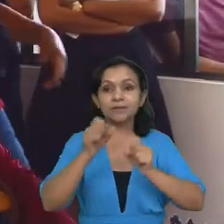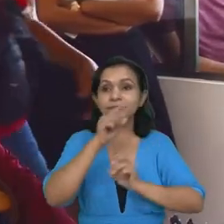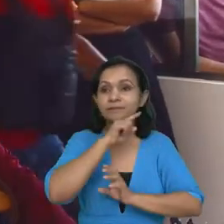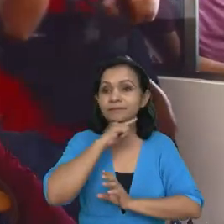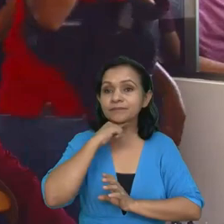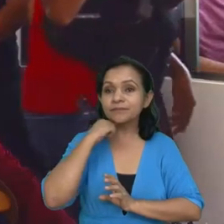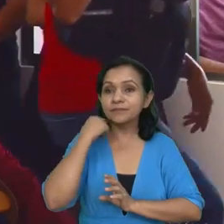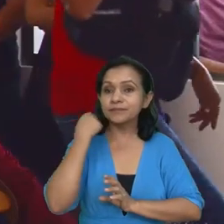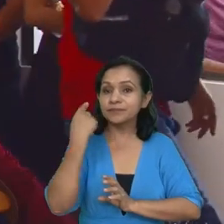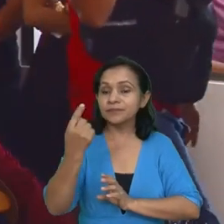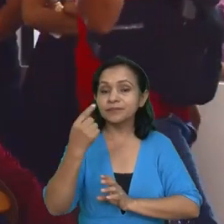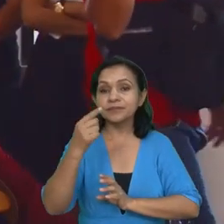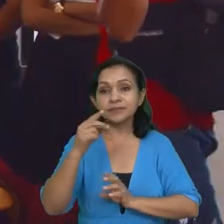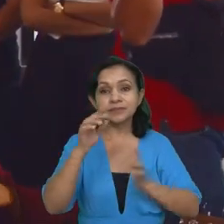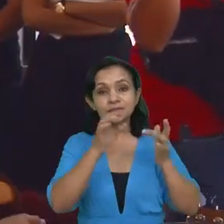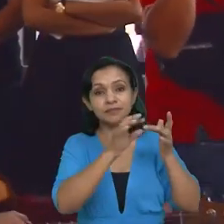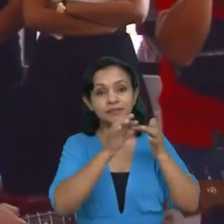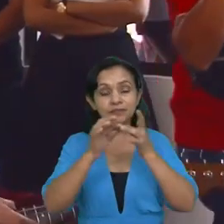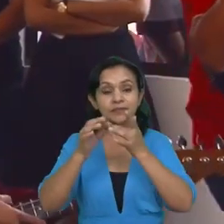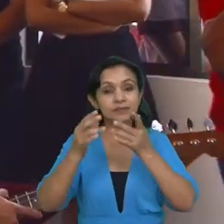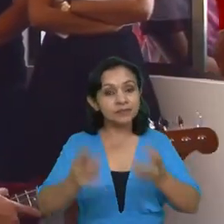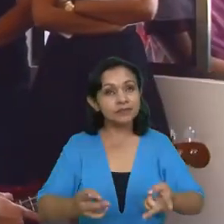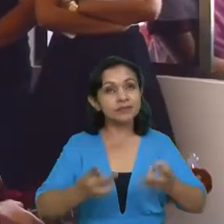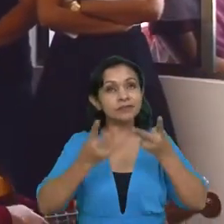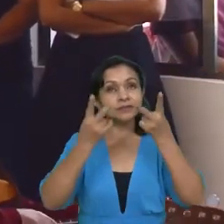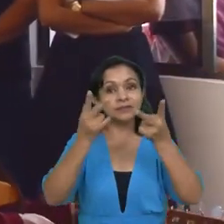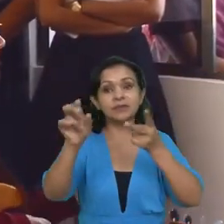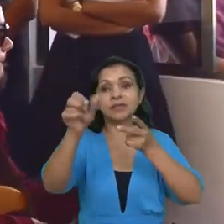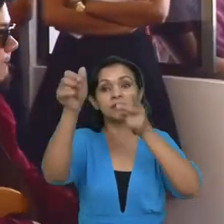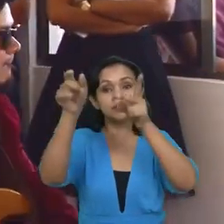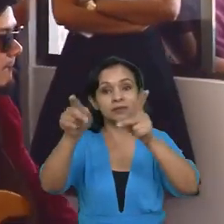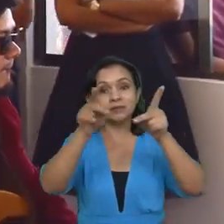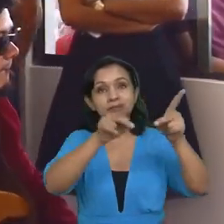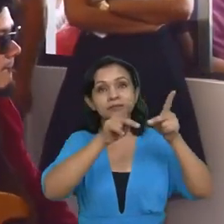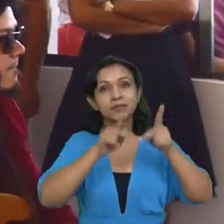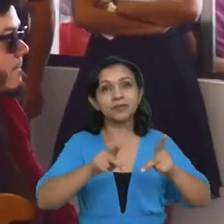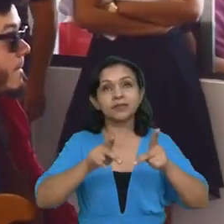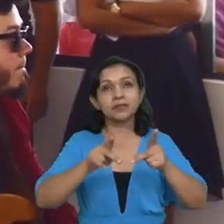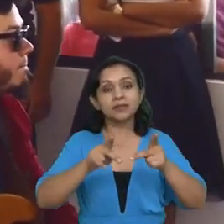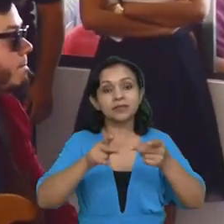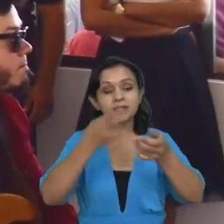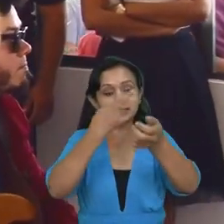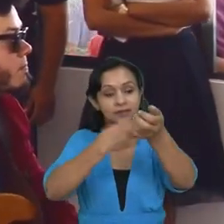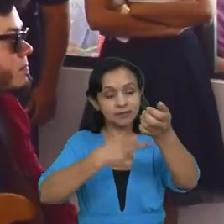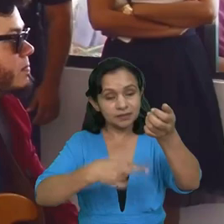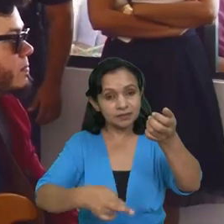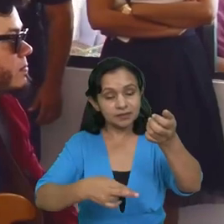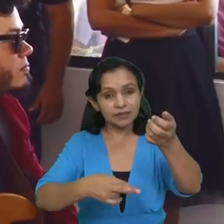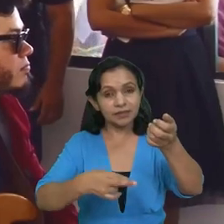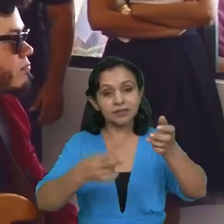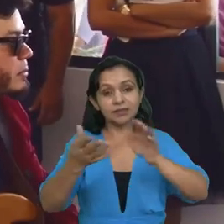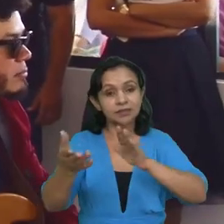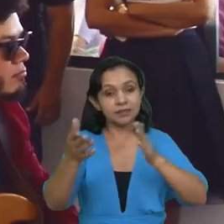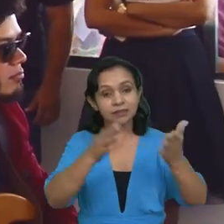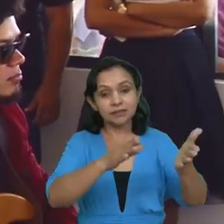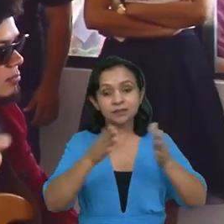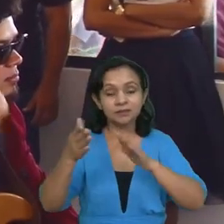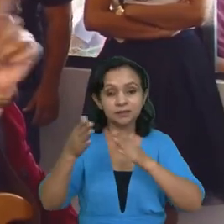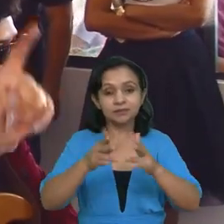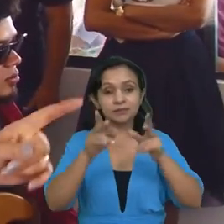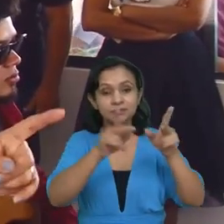tiene que ser un ser especial para dar su vida por los demás pero la sangre de estos héroes y mártires